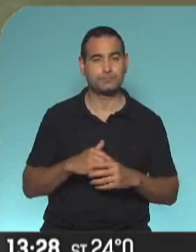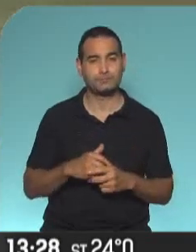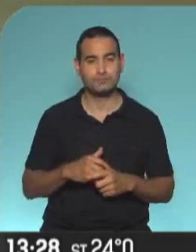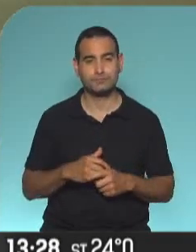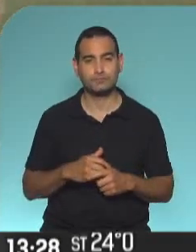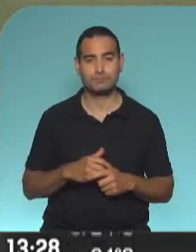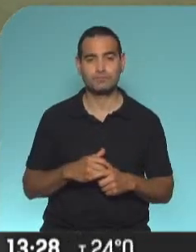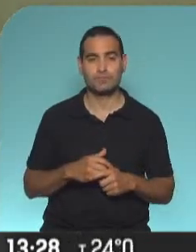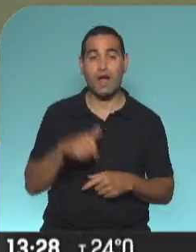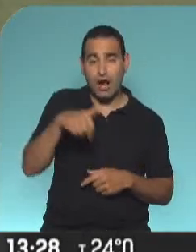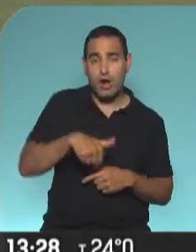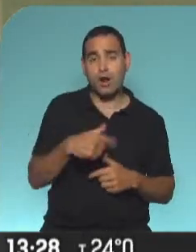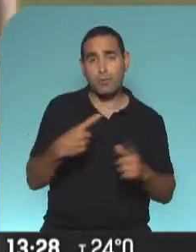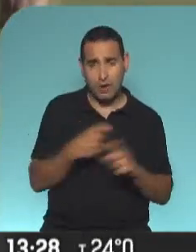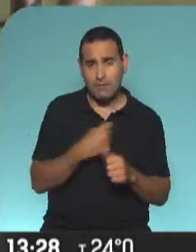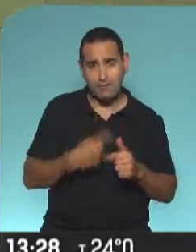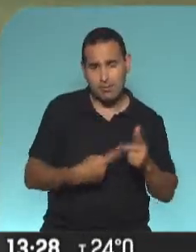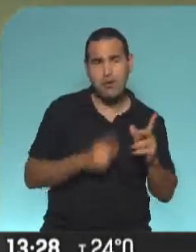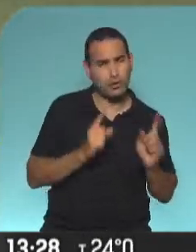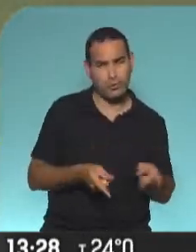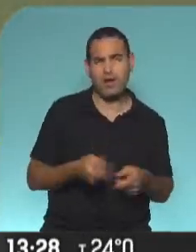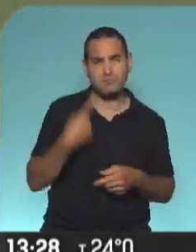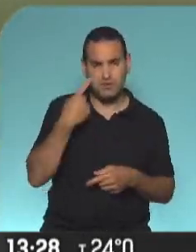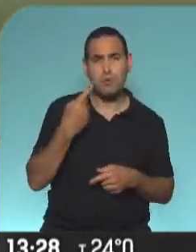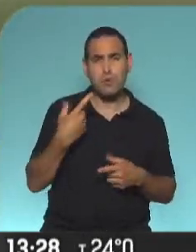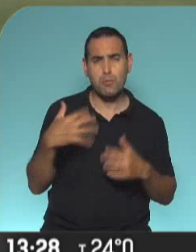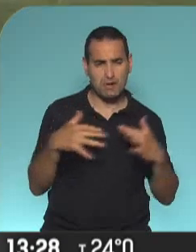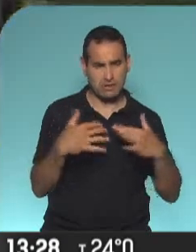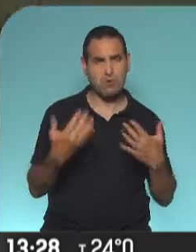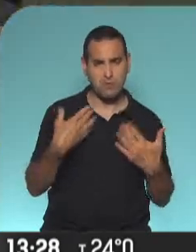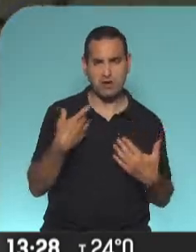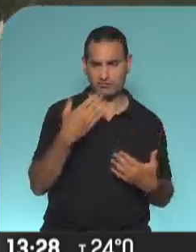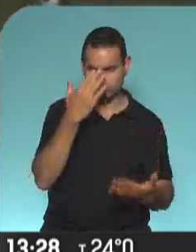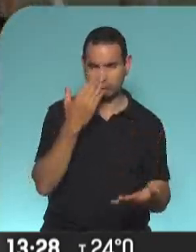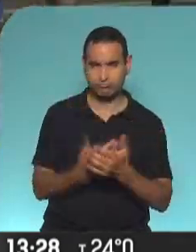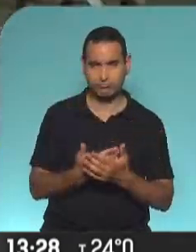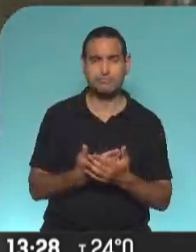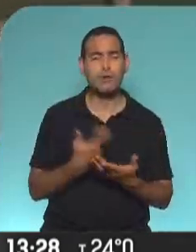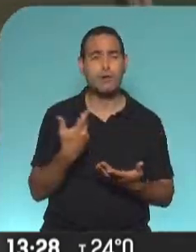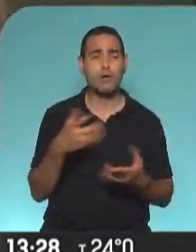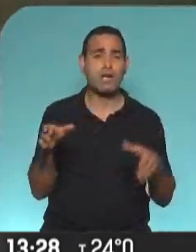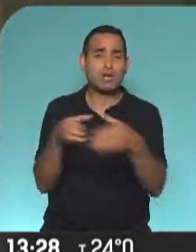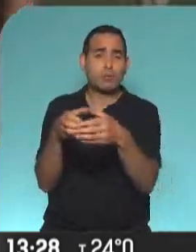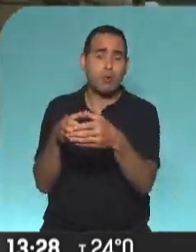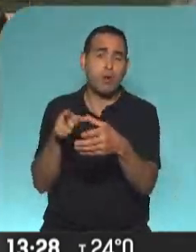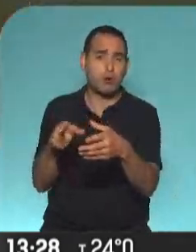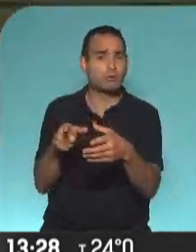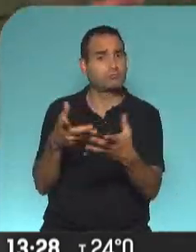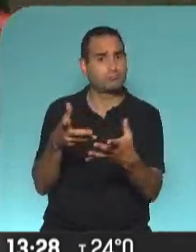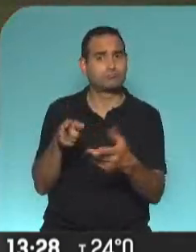de los inconvenientes que estamos teniendo, creemos que es un partido que lo podemos afrontar de la mejor manera ante un equipo que